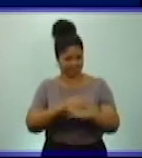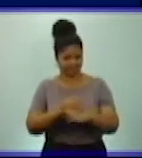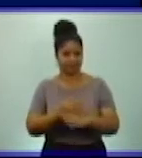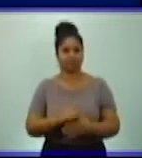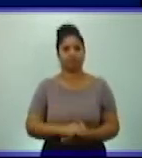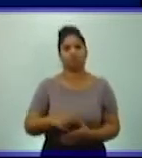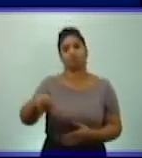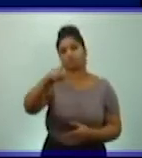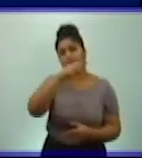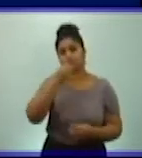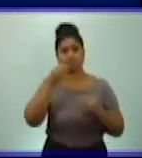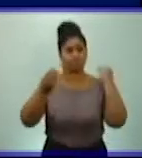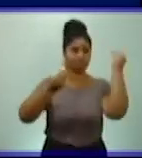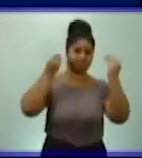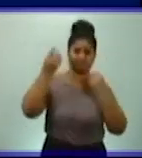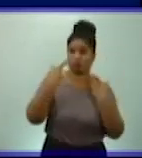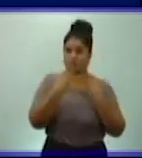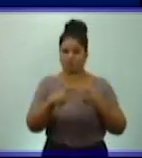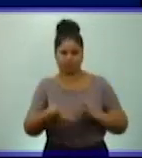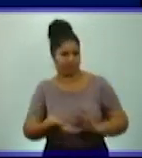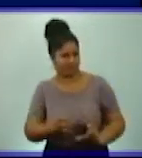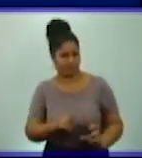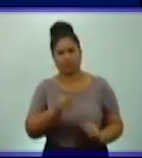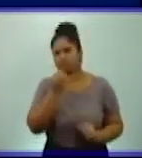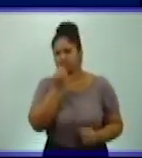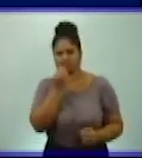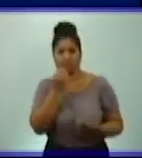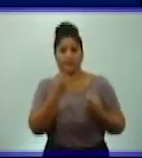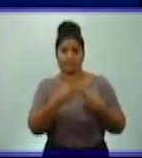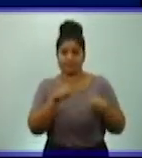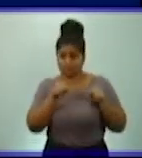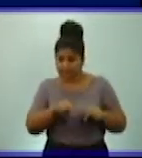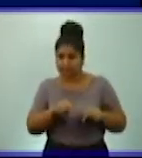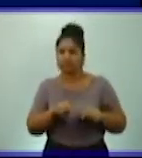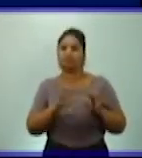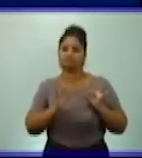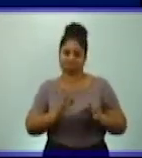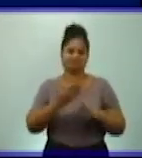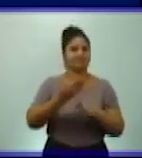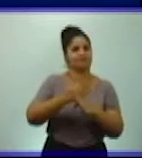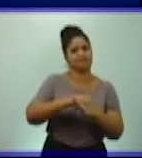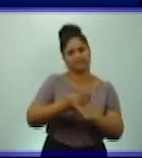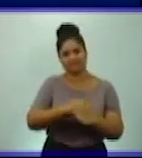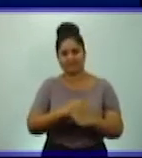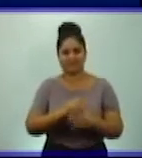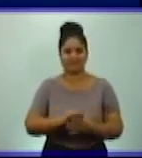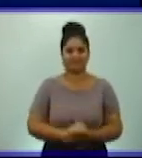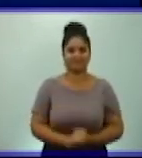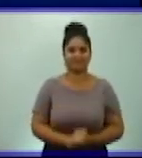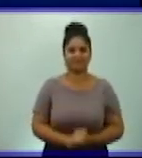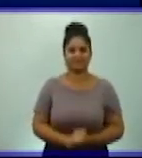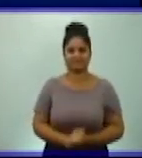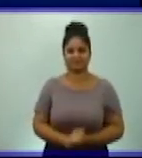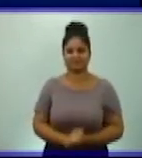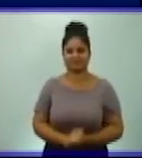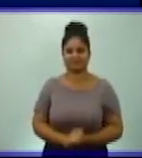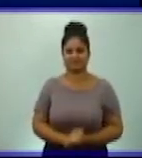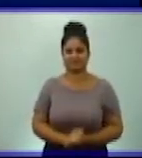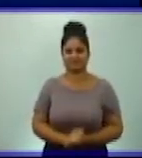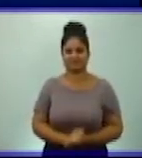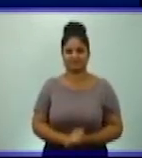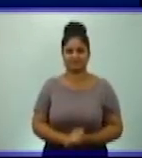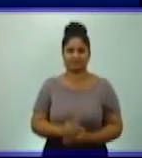interpretación diferente o semejante a los criterios que yo les he ido planteando. Pero está hiperbolizado realmente porque el